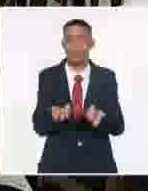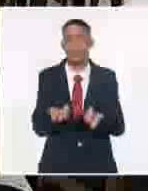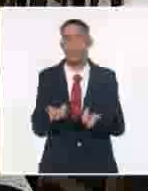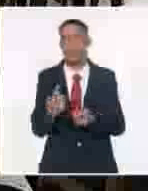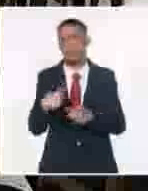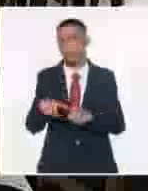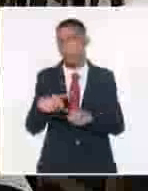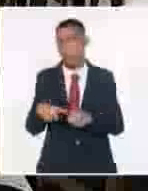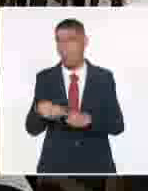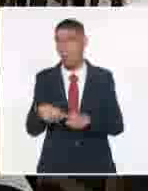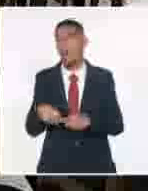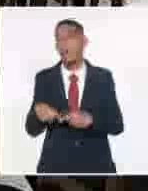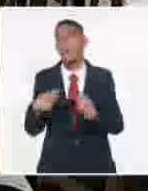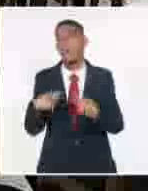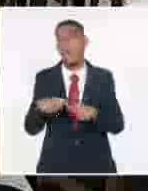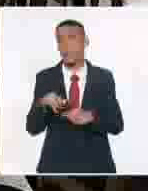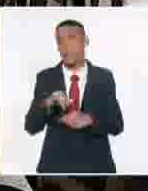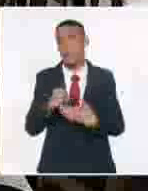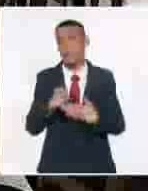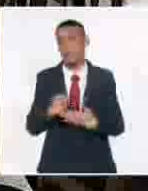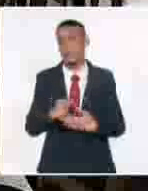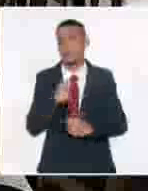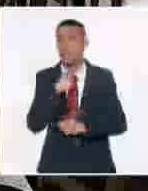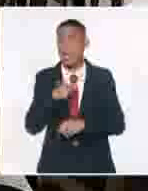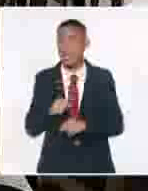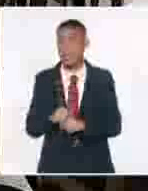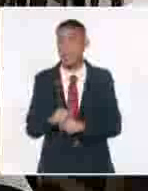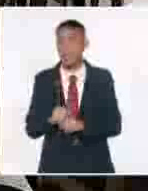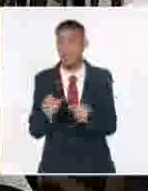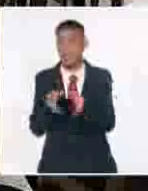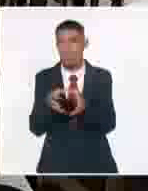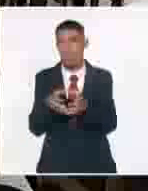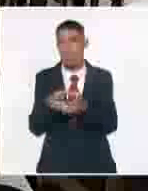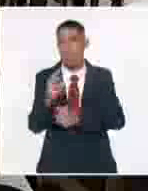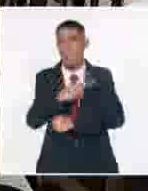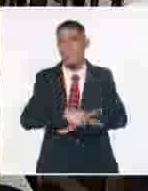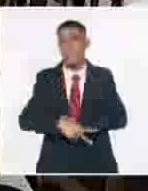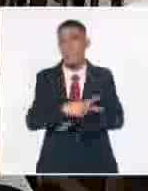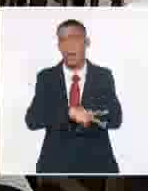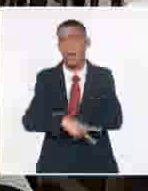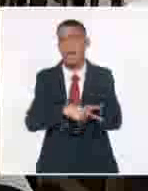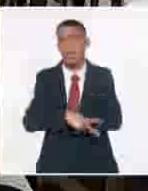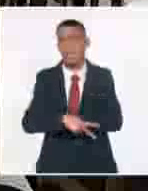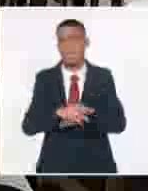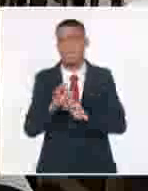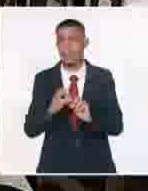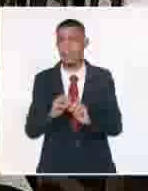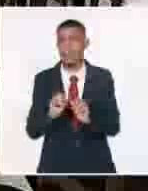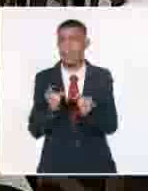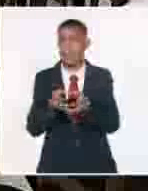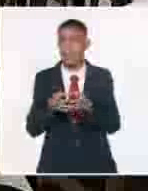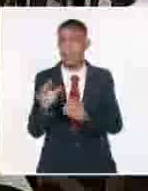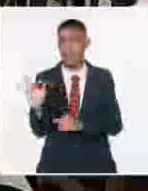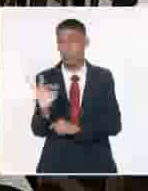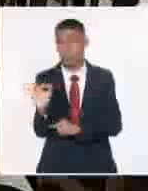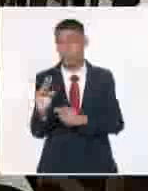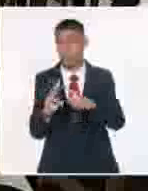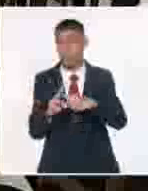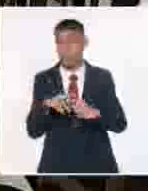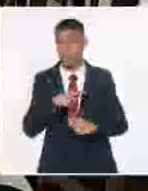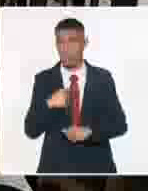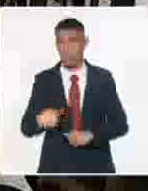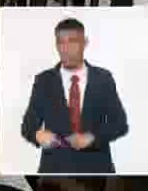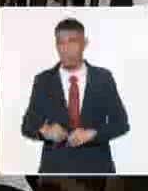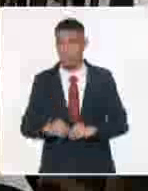internacionales, como el Movimiento de Países No Alineados, el Grupo de los 77, la Comunidad